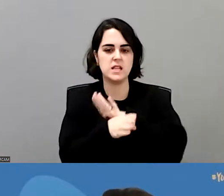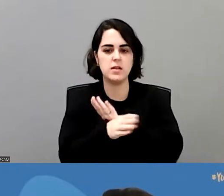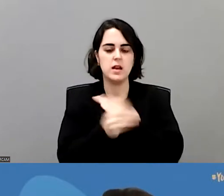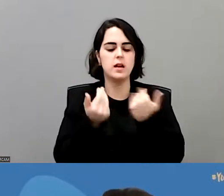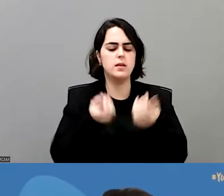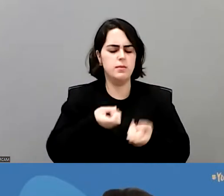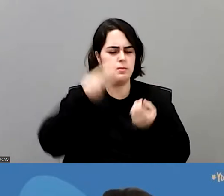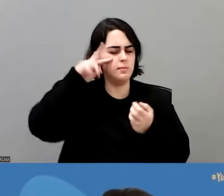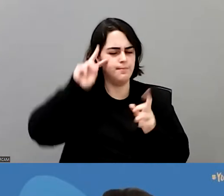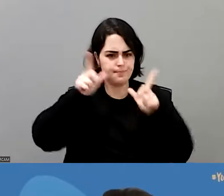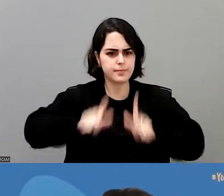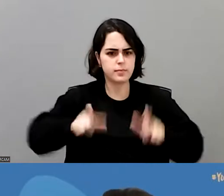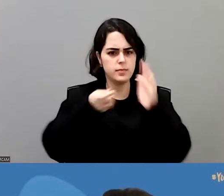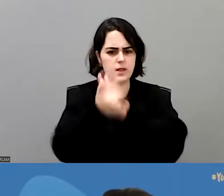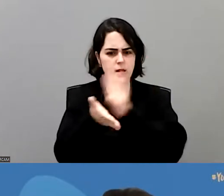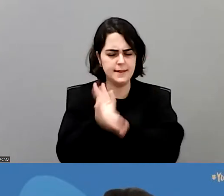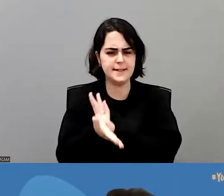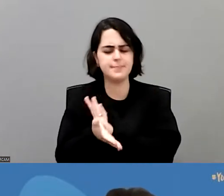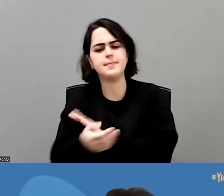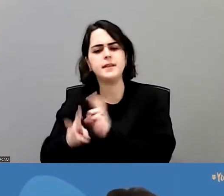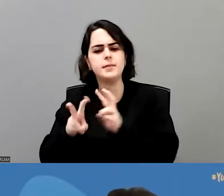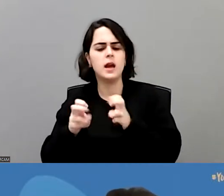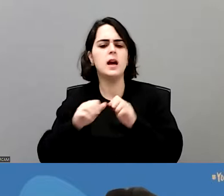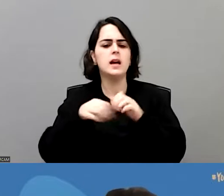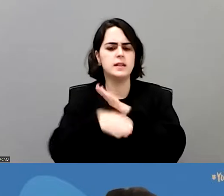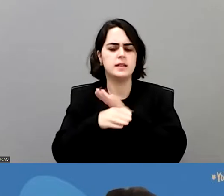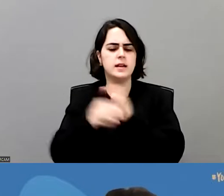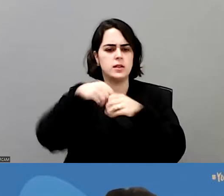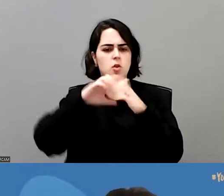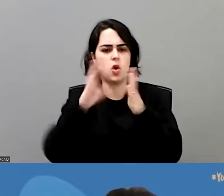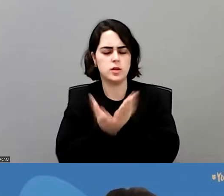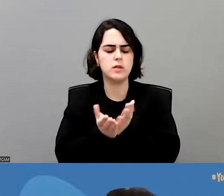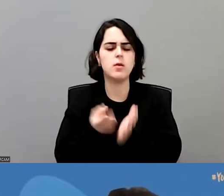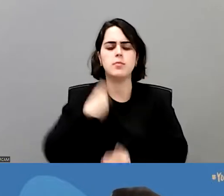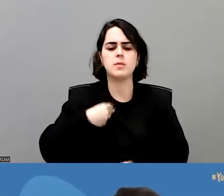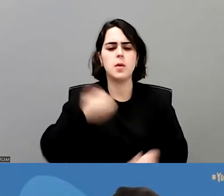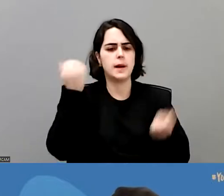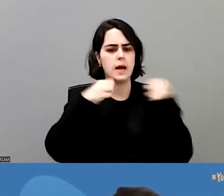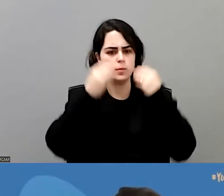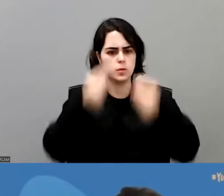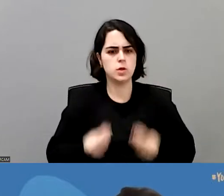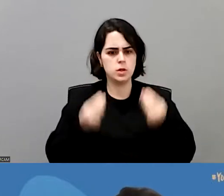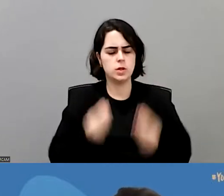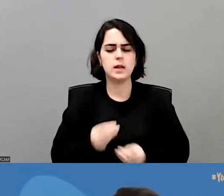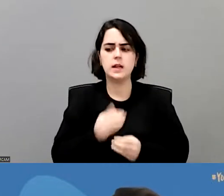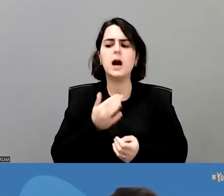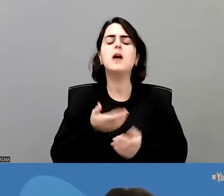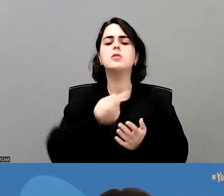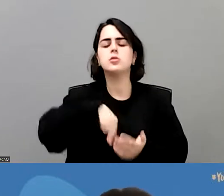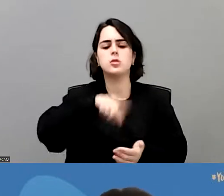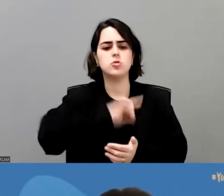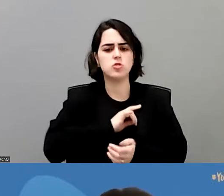persona sobre las necesidades de accesibilidad del colectivo, como os comentaba antes, las buenas prácticas y hacia dónde